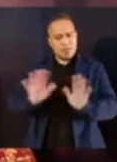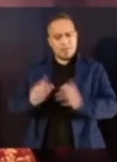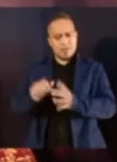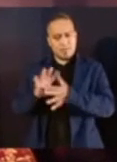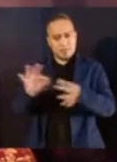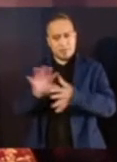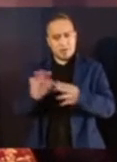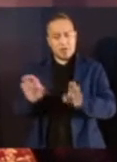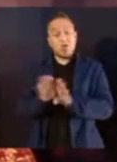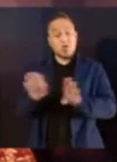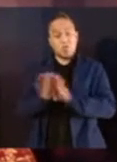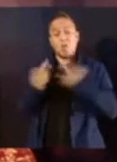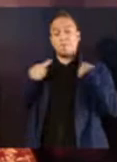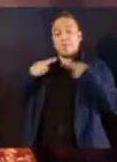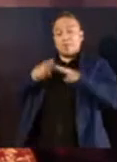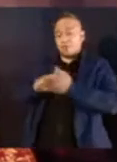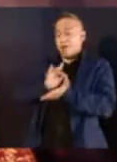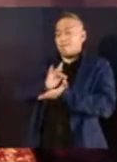de la juventud mexicana.